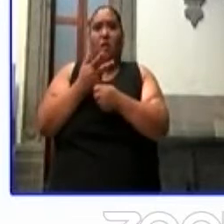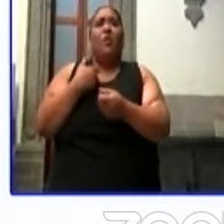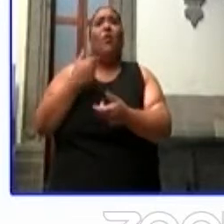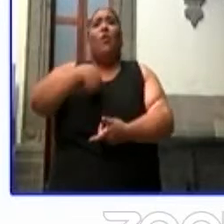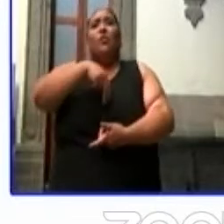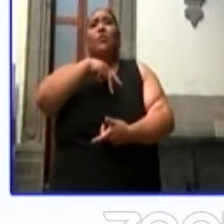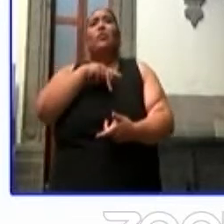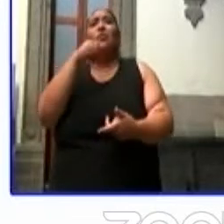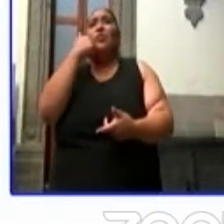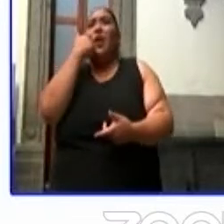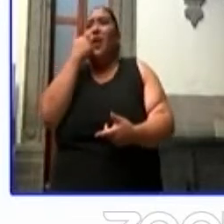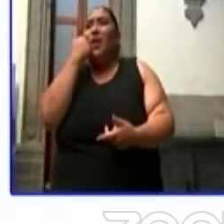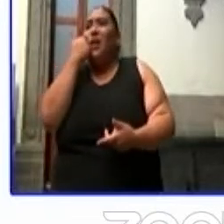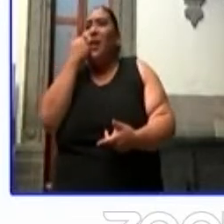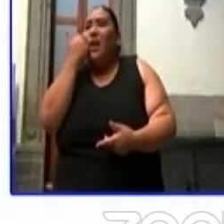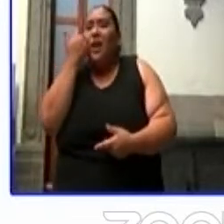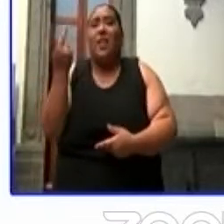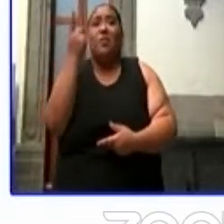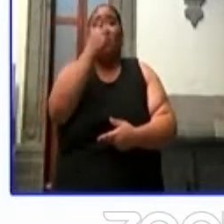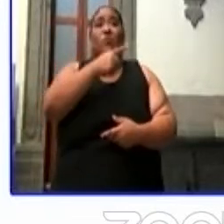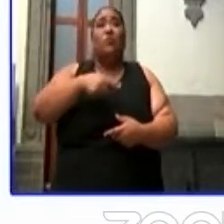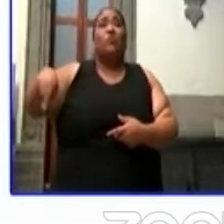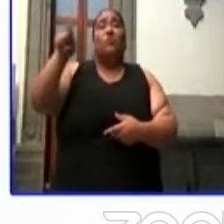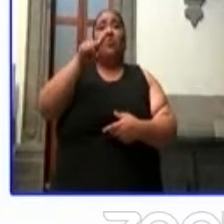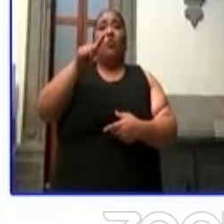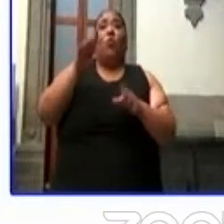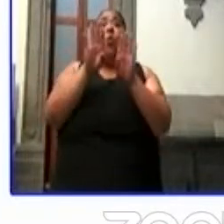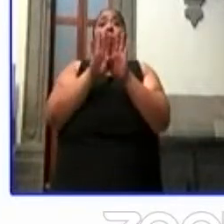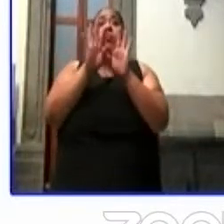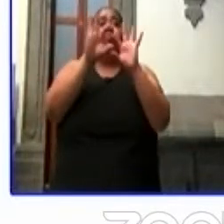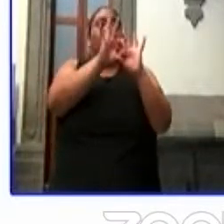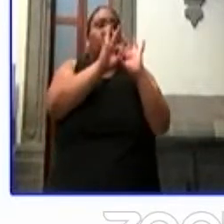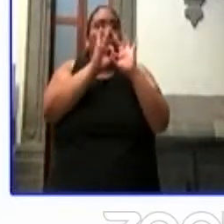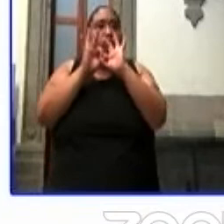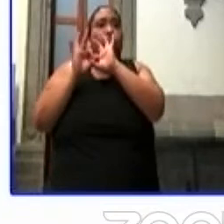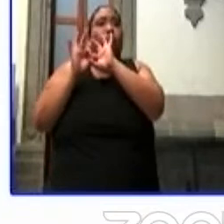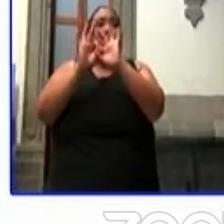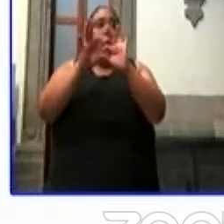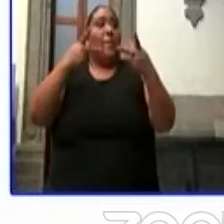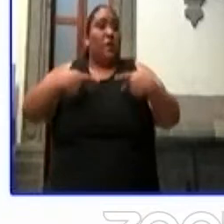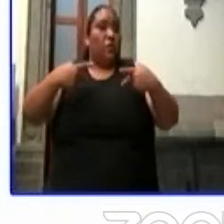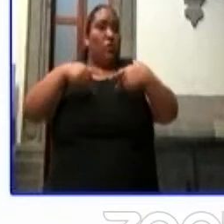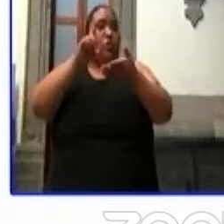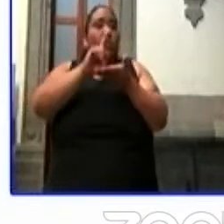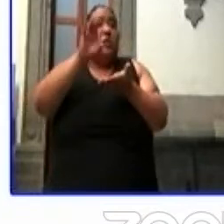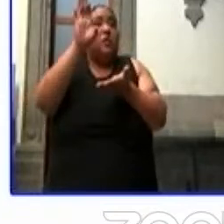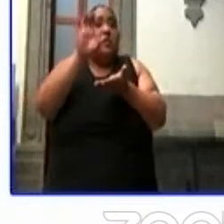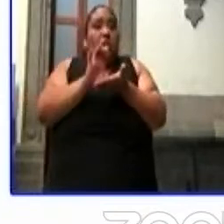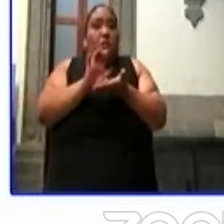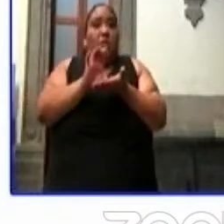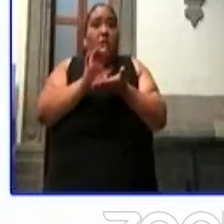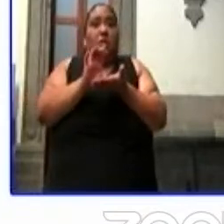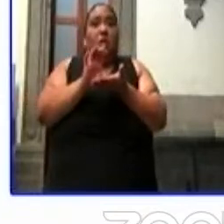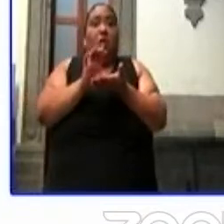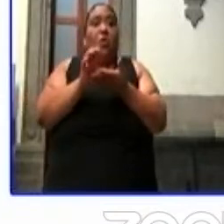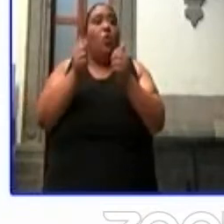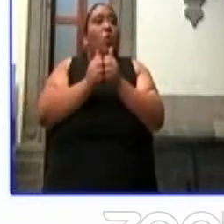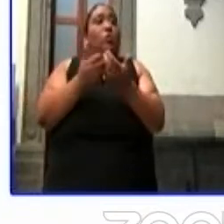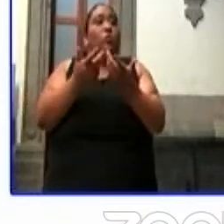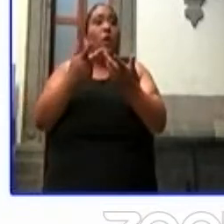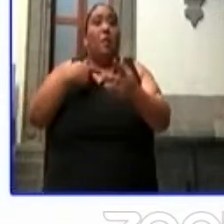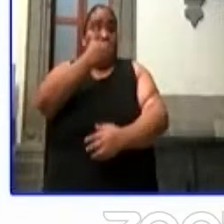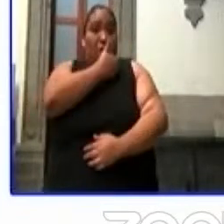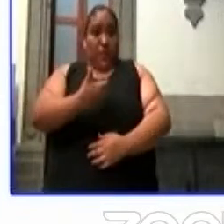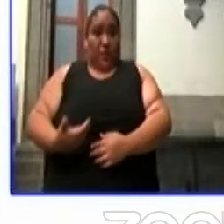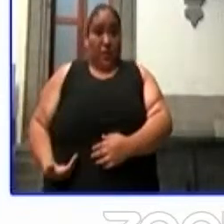lo que queremos es que como colectivo de personas con discapacidad, con nuestro nuevo